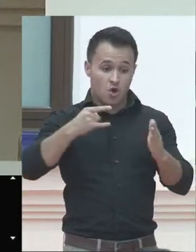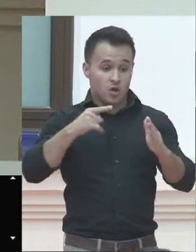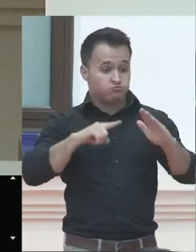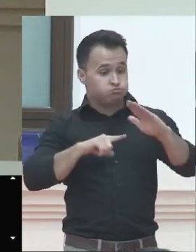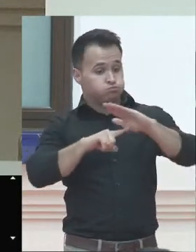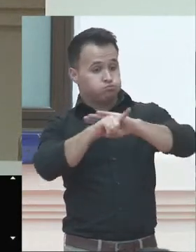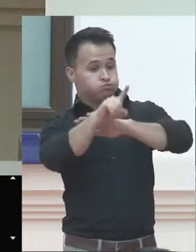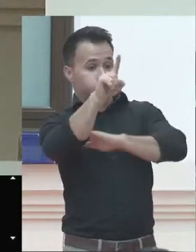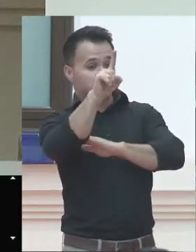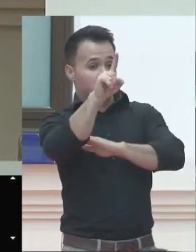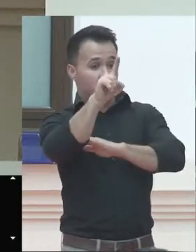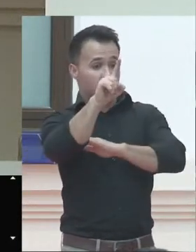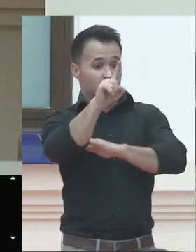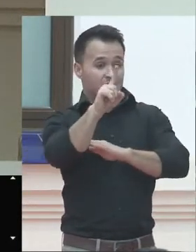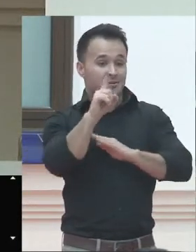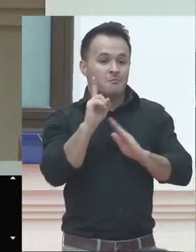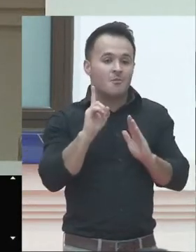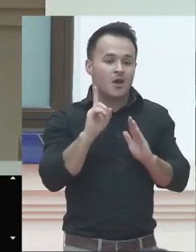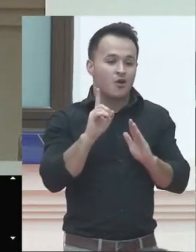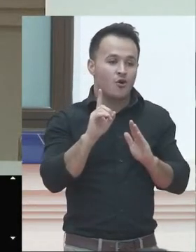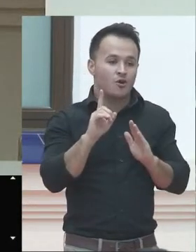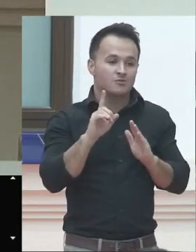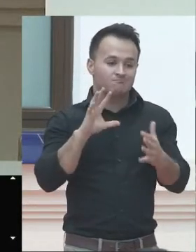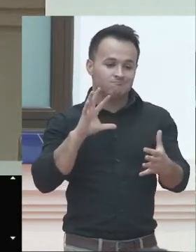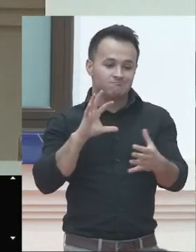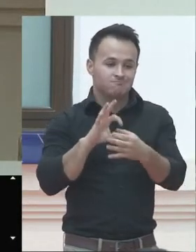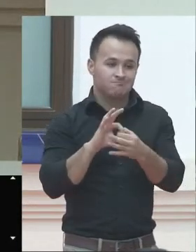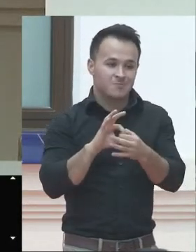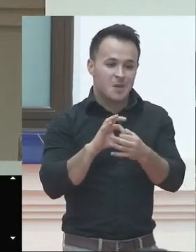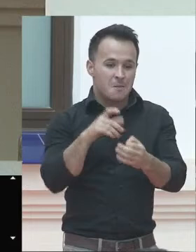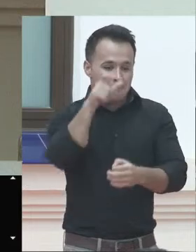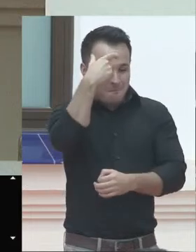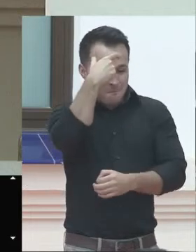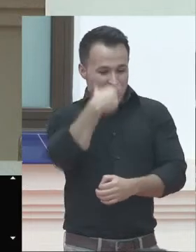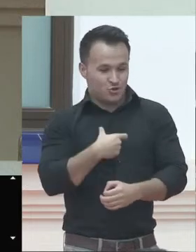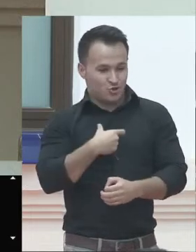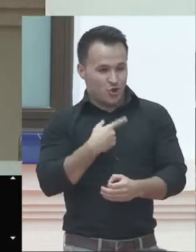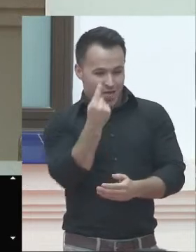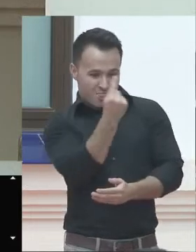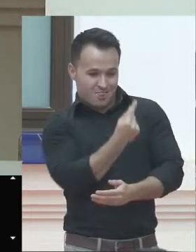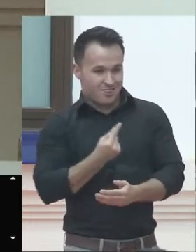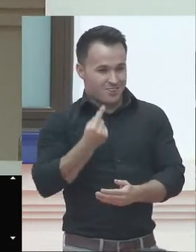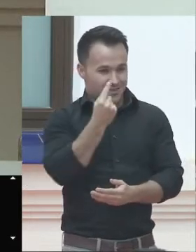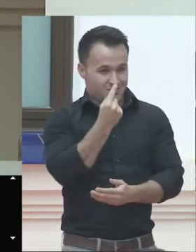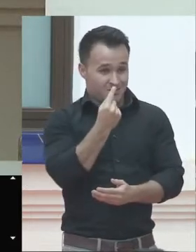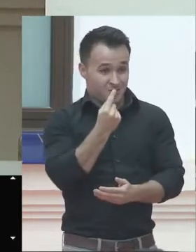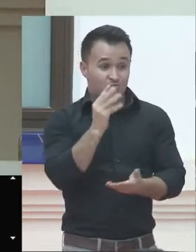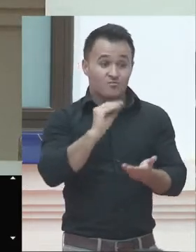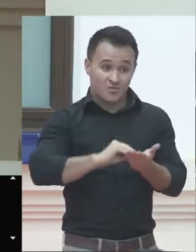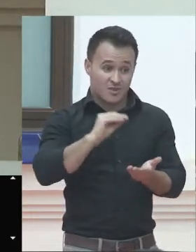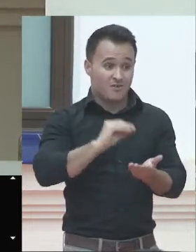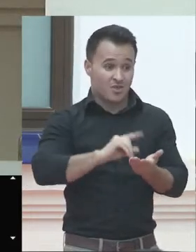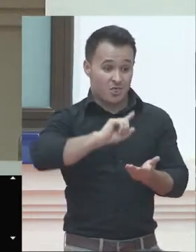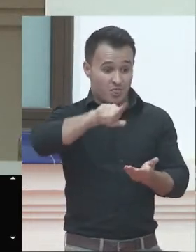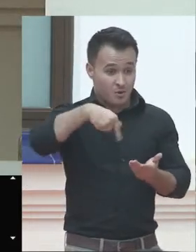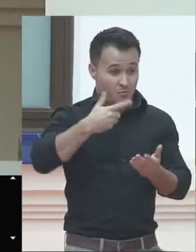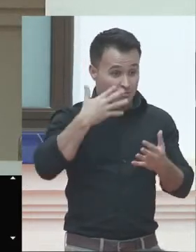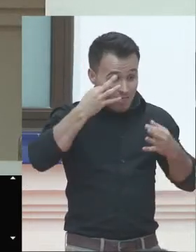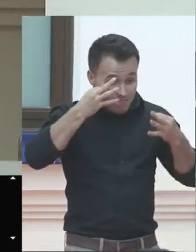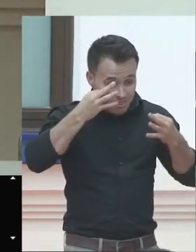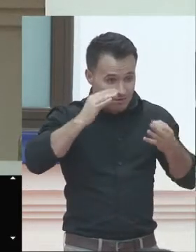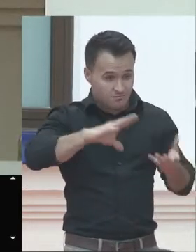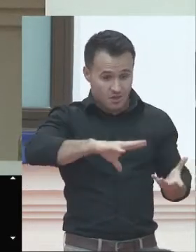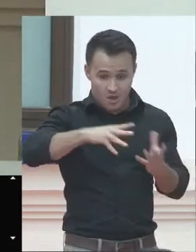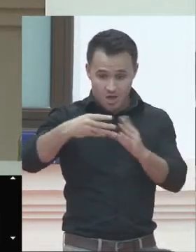tecnología en base al criterio que tiene la persona que la desarrolla. Y en muchos casos esa aplicación, cuando llega al nivel